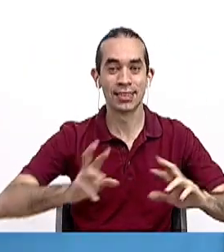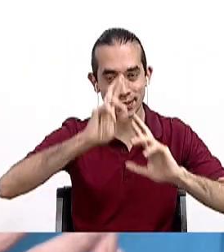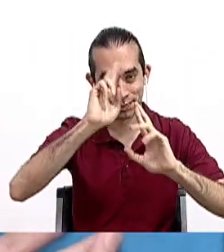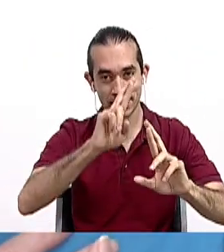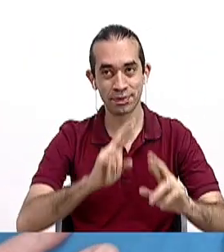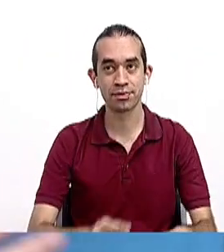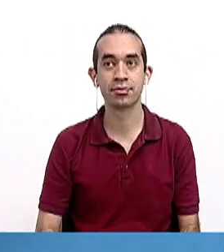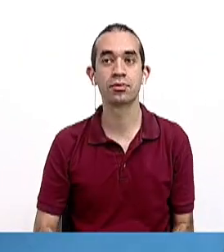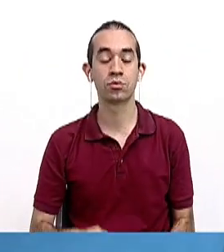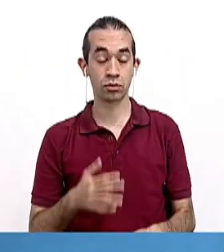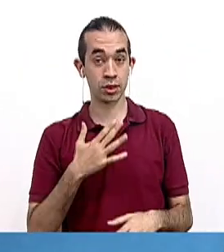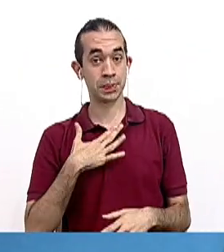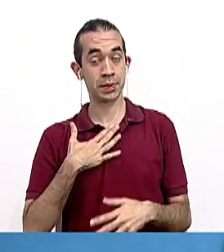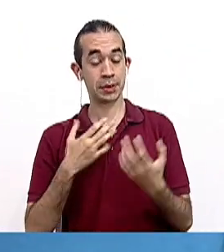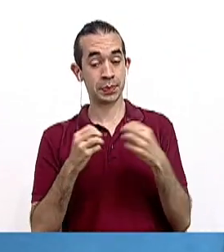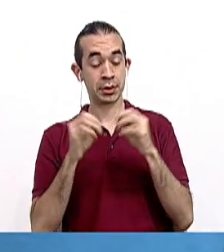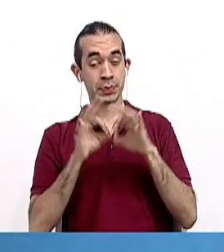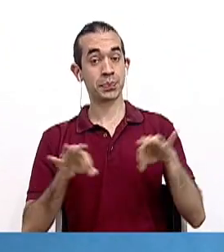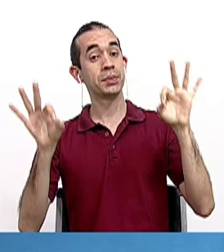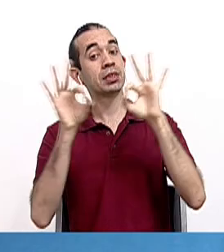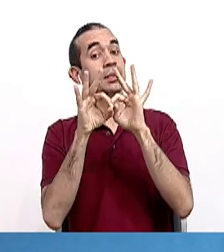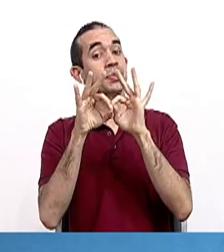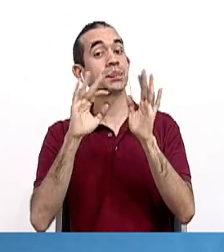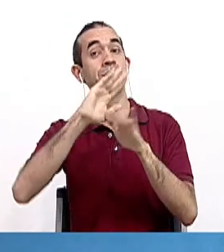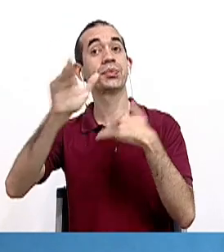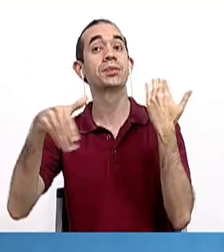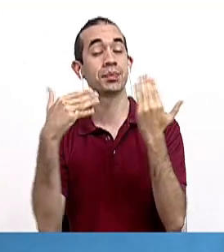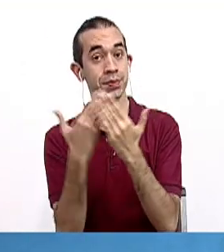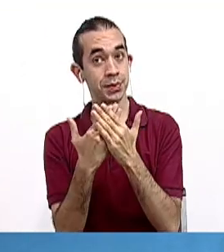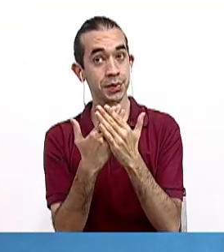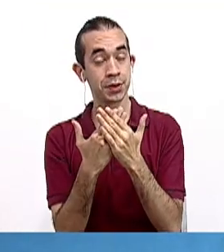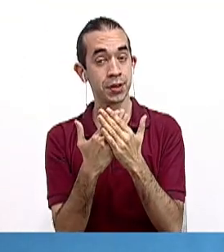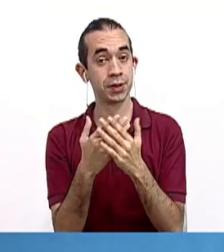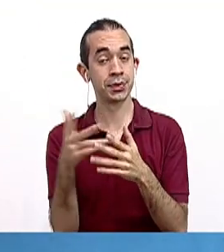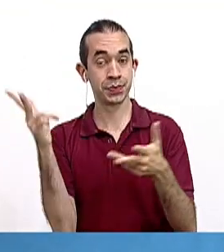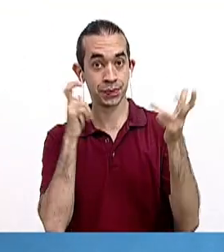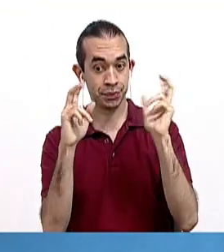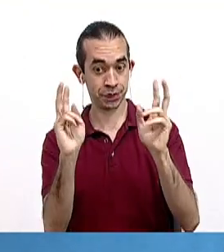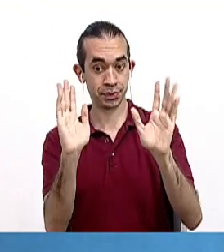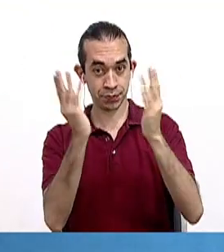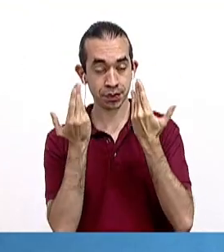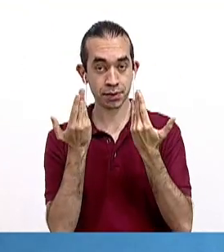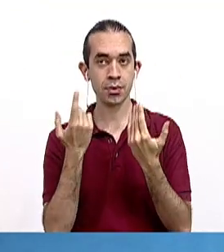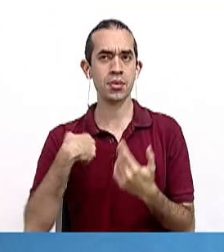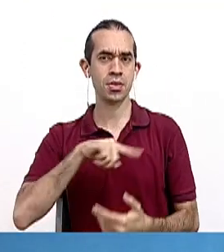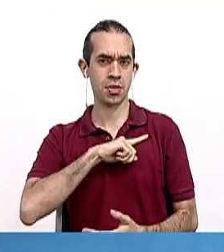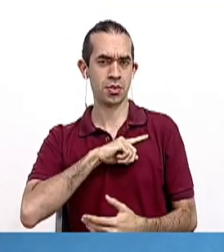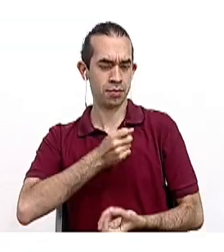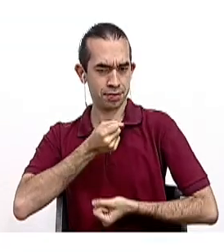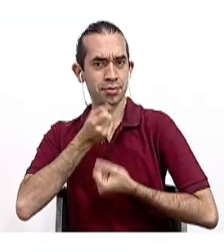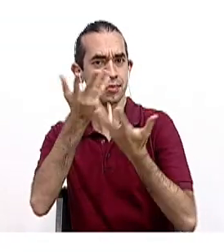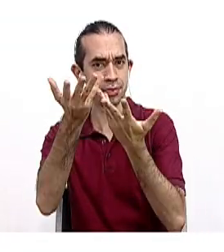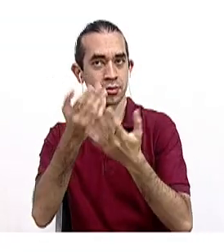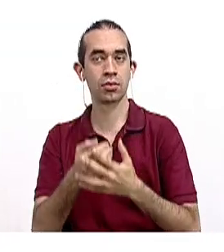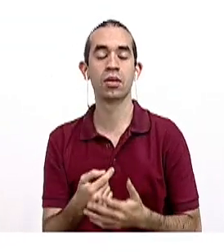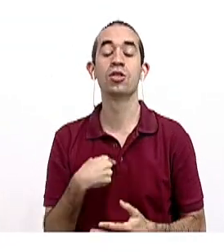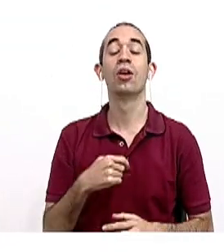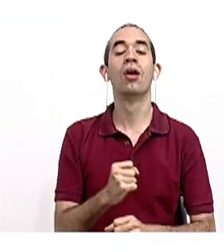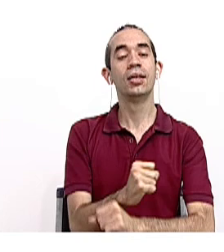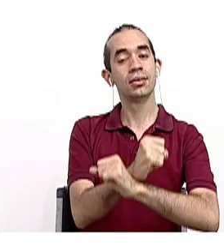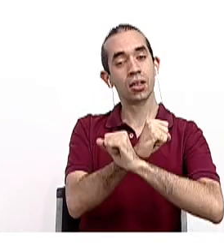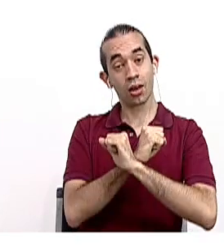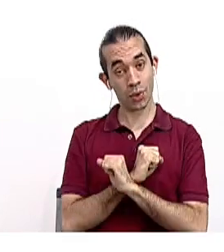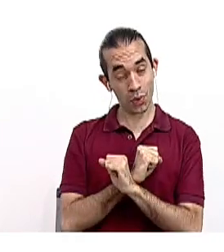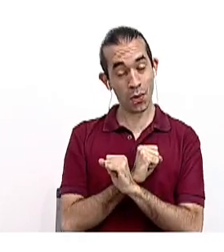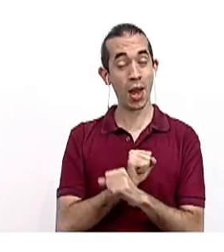respeten. Para mí lo más importante es que todas y todos seamos escuchados, porque tenemos mucho que aportar. Estoy segura